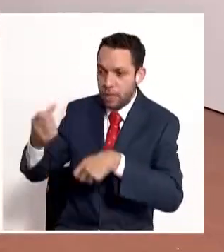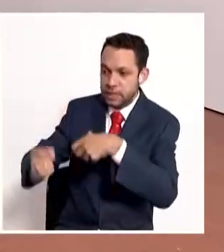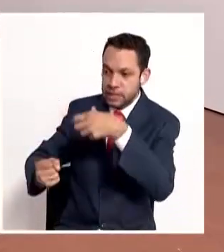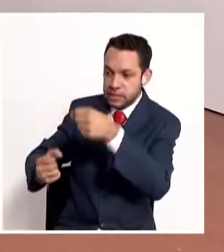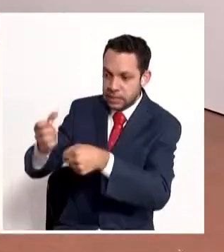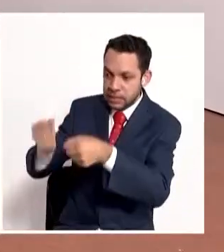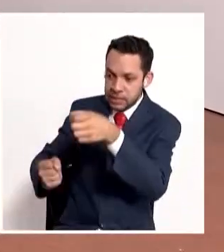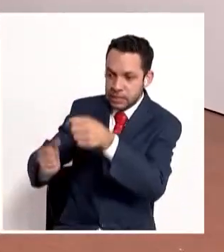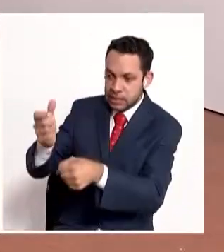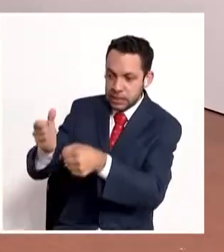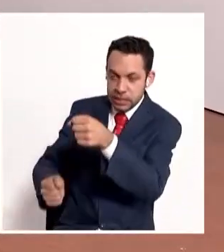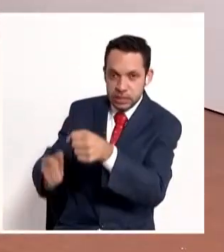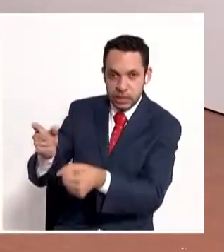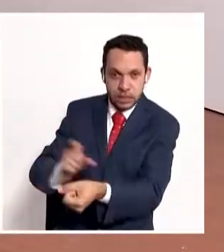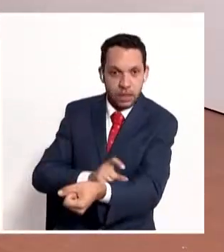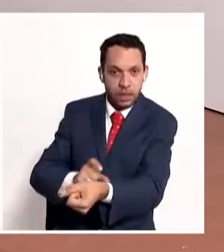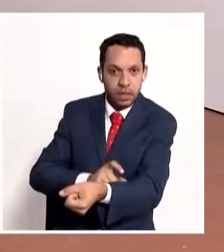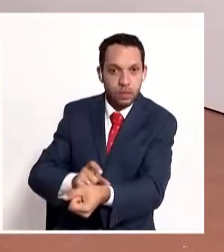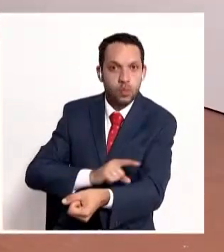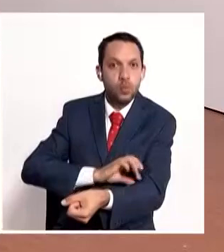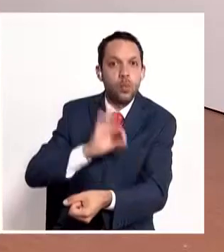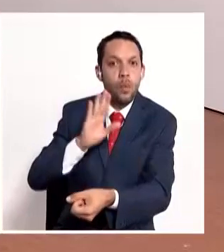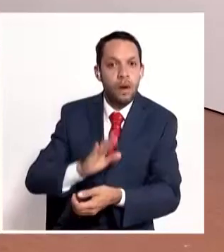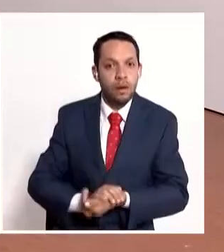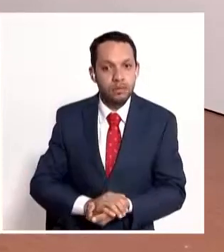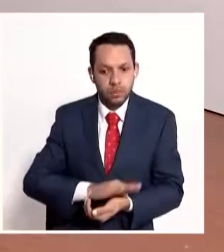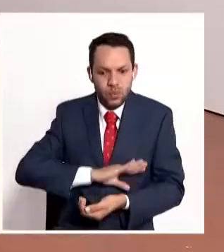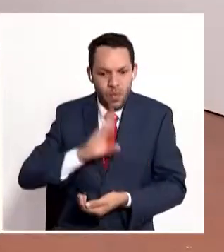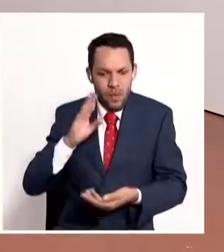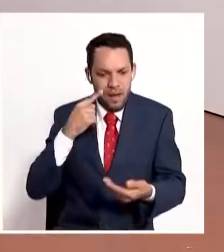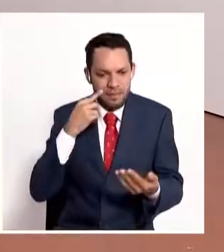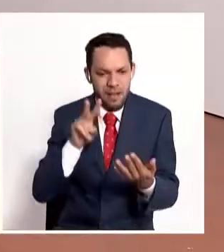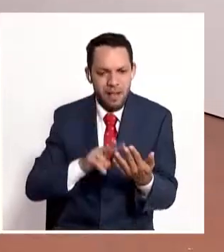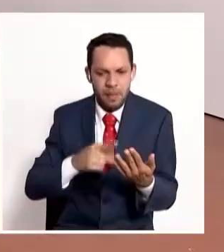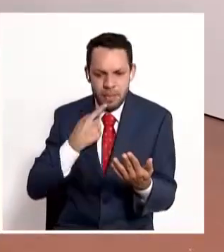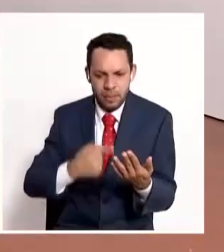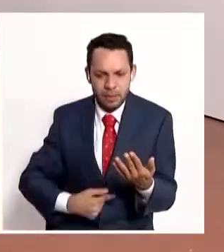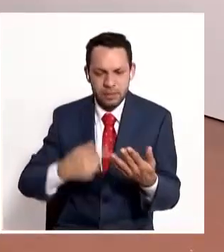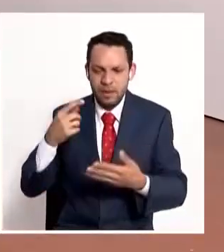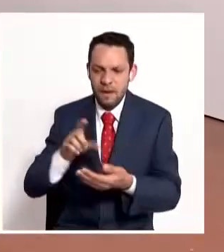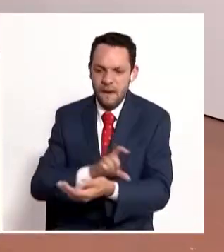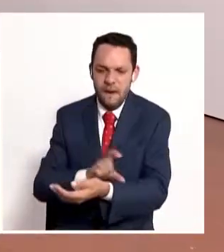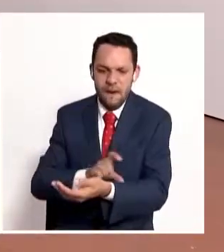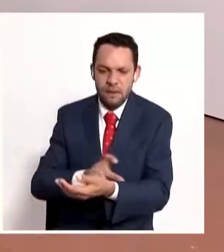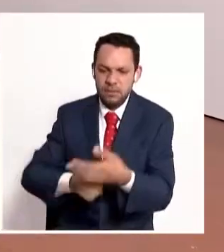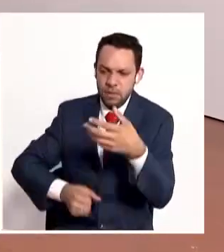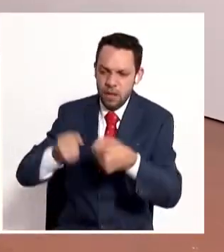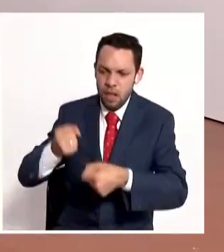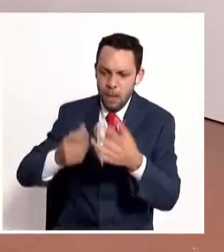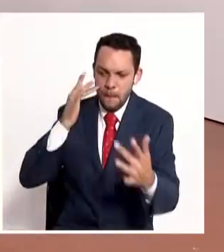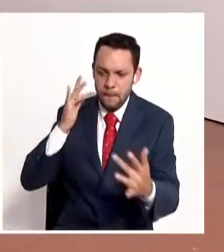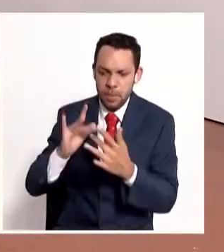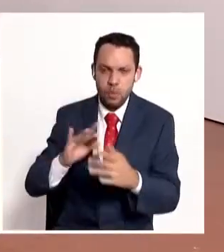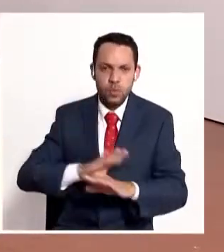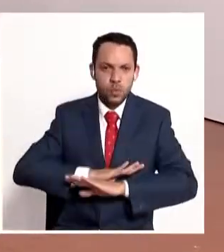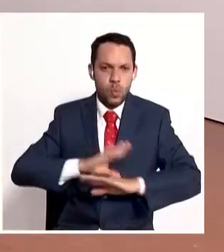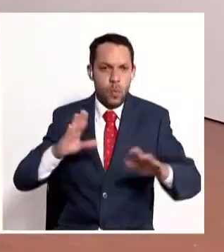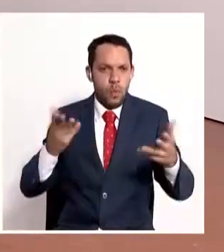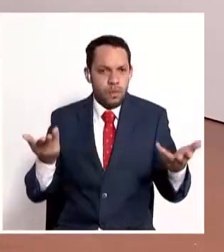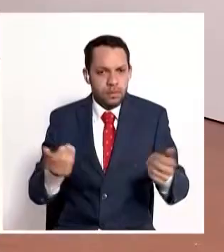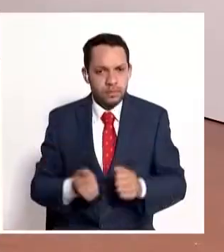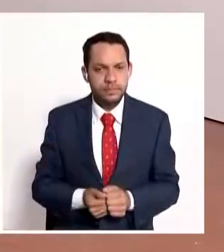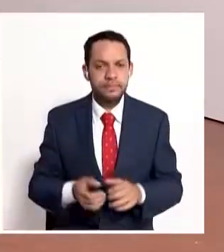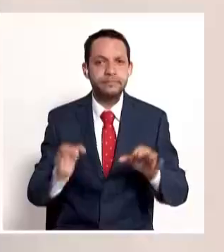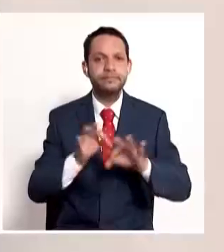donde nunca hemos encontrado literatura de eso que es el tema del fósforo dictamen que ya tiene alto y es algo muy importante